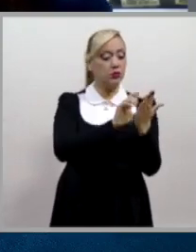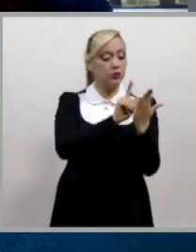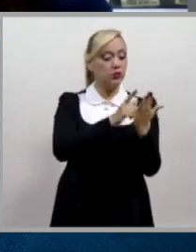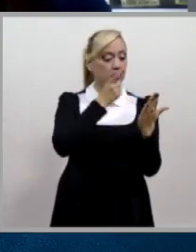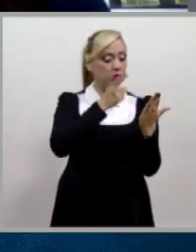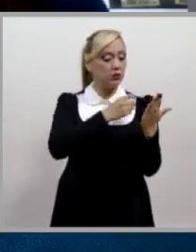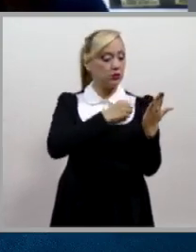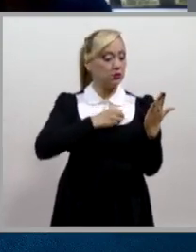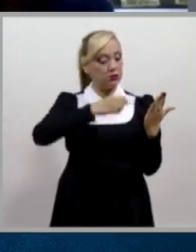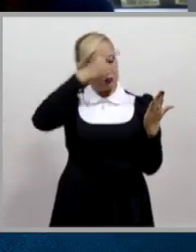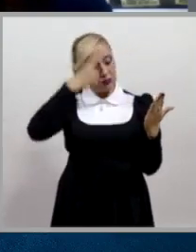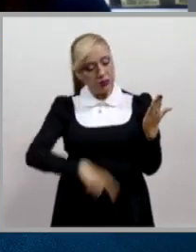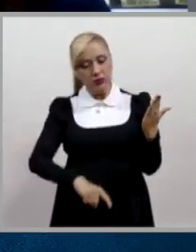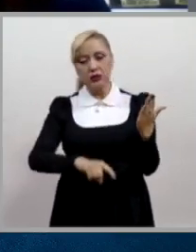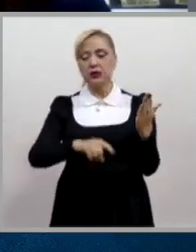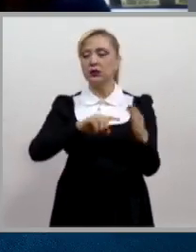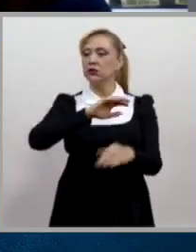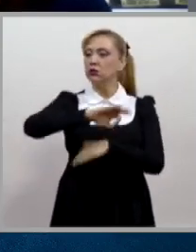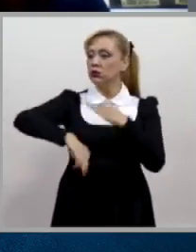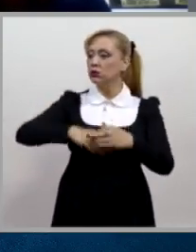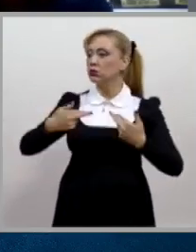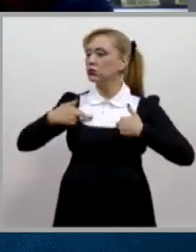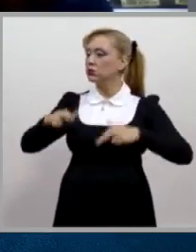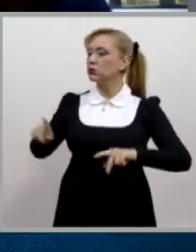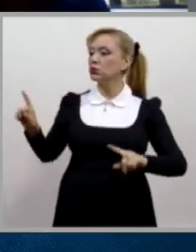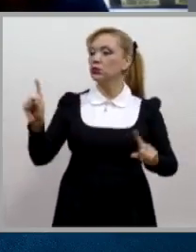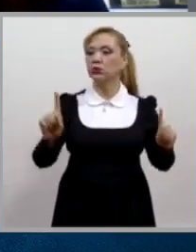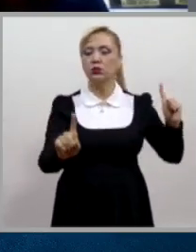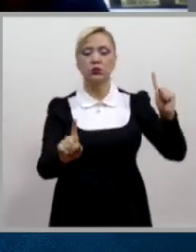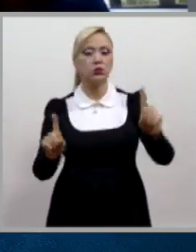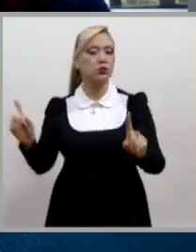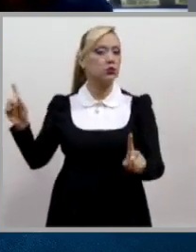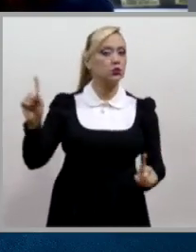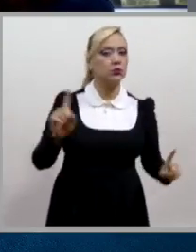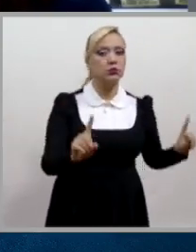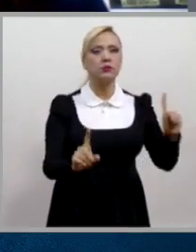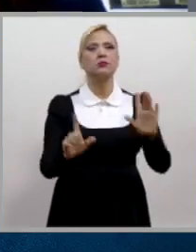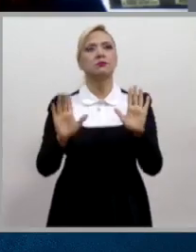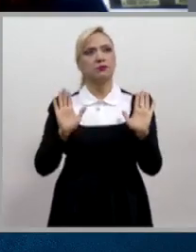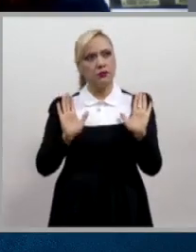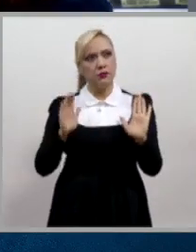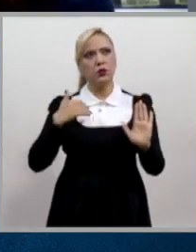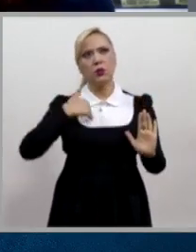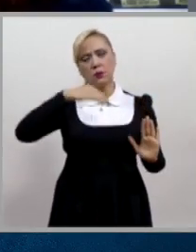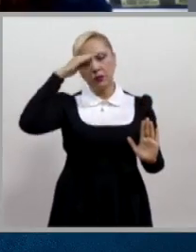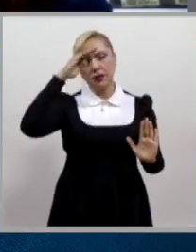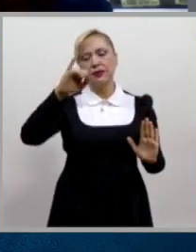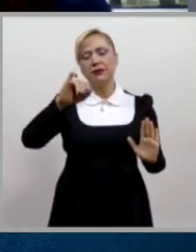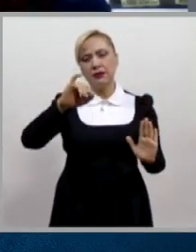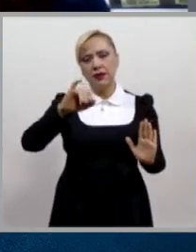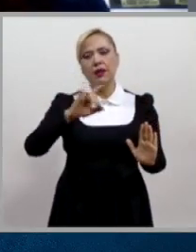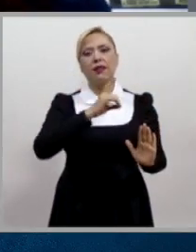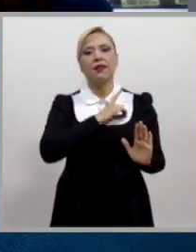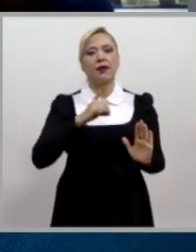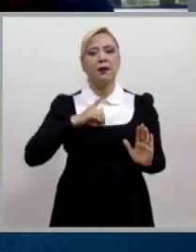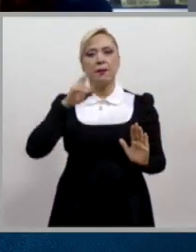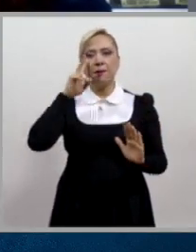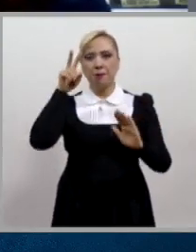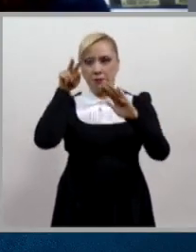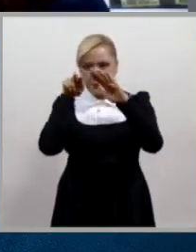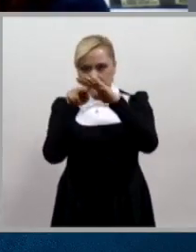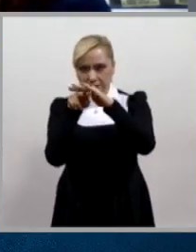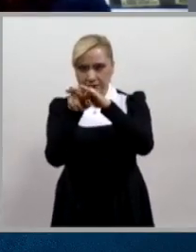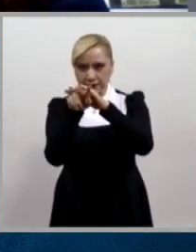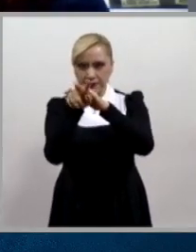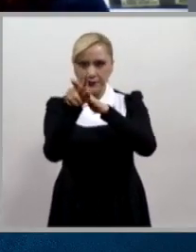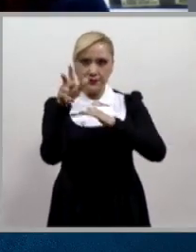esa diversidad o esa representación, me parece que sí también tiene que ser pues ese nuevo horizonte, no tanto